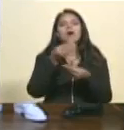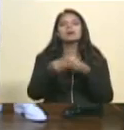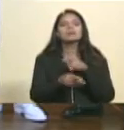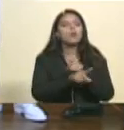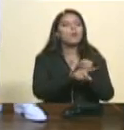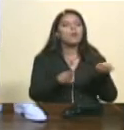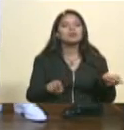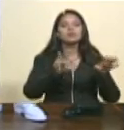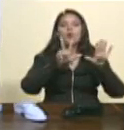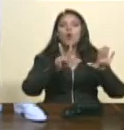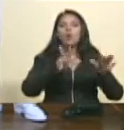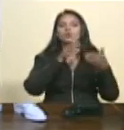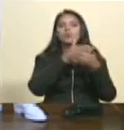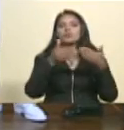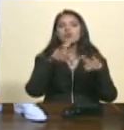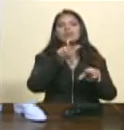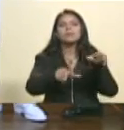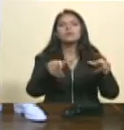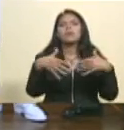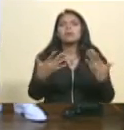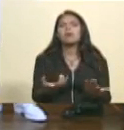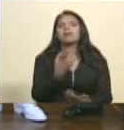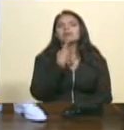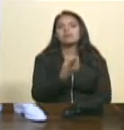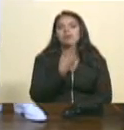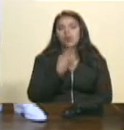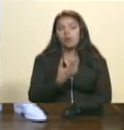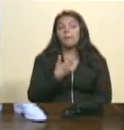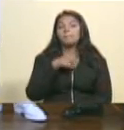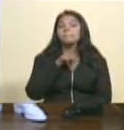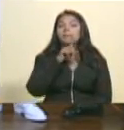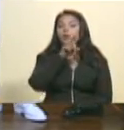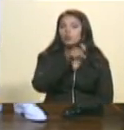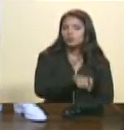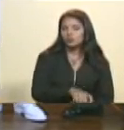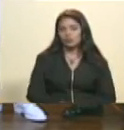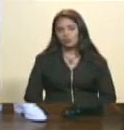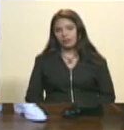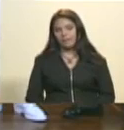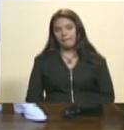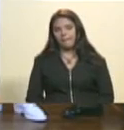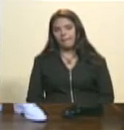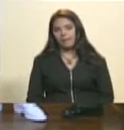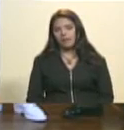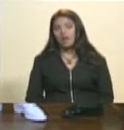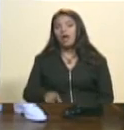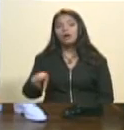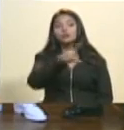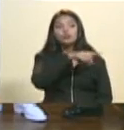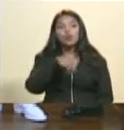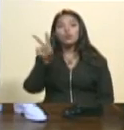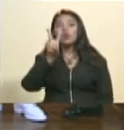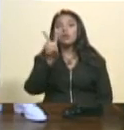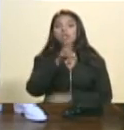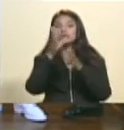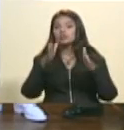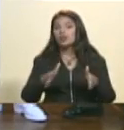esos 8 millones? Le digo yo y pregunto yo a los venezolanos que se oponen